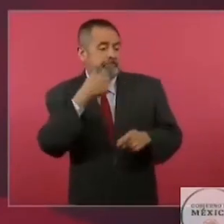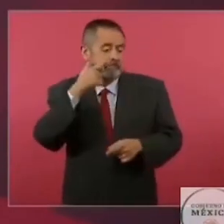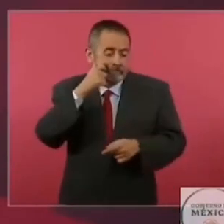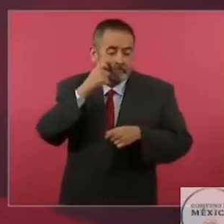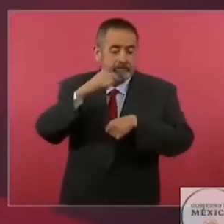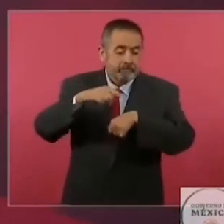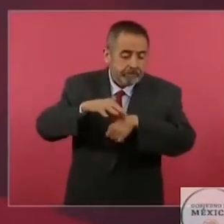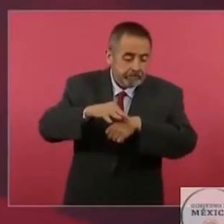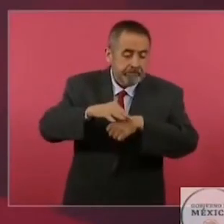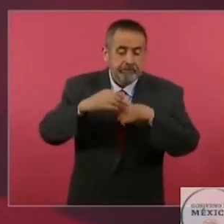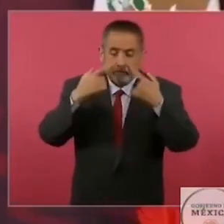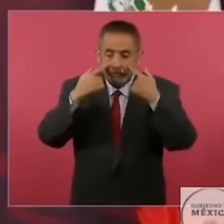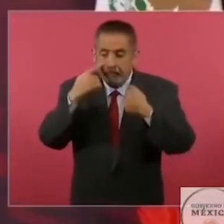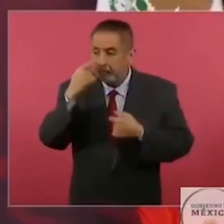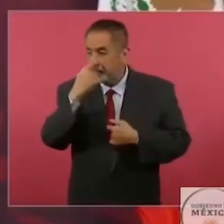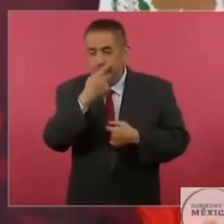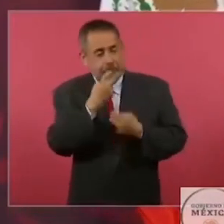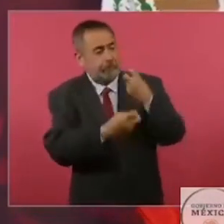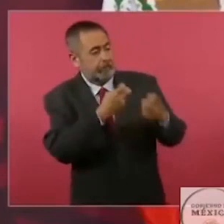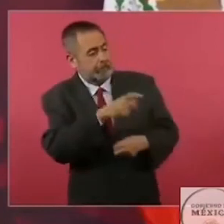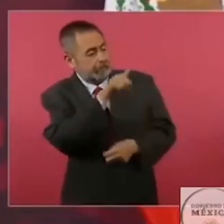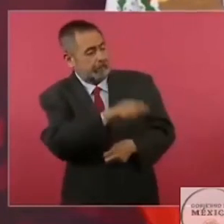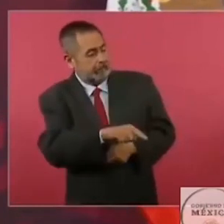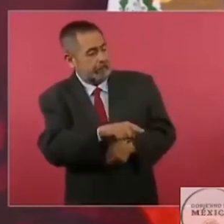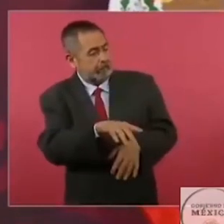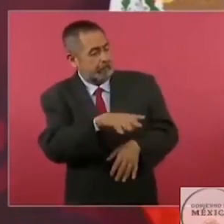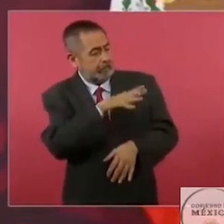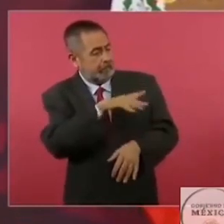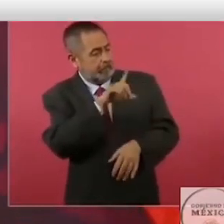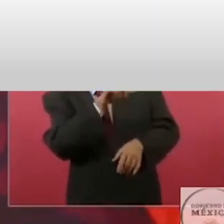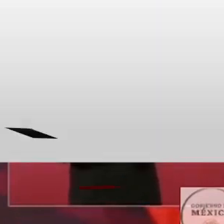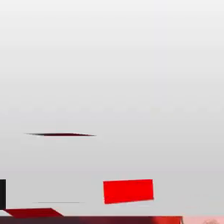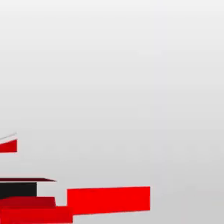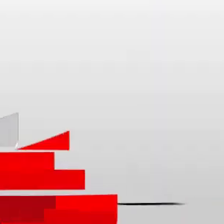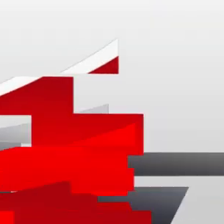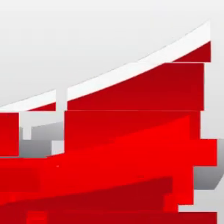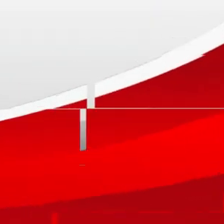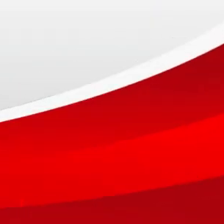sus ojos. Es mentira.